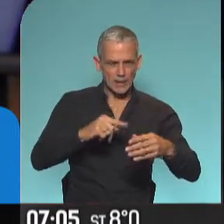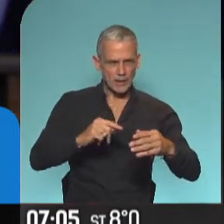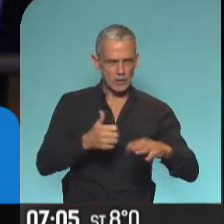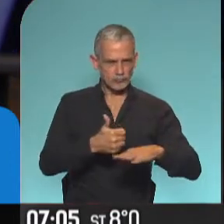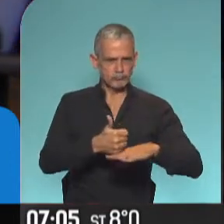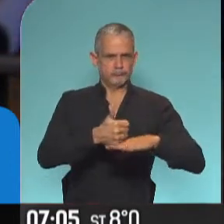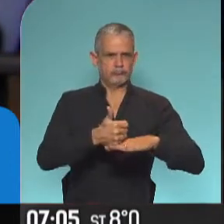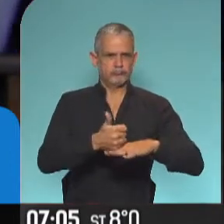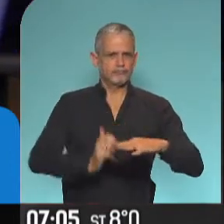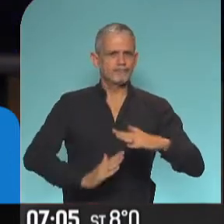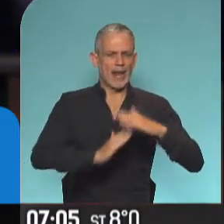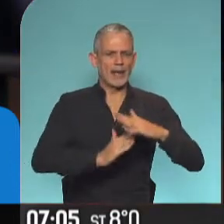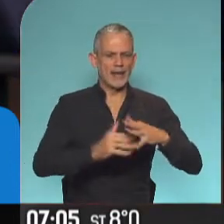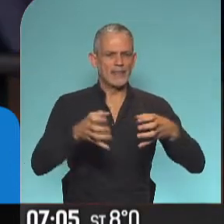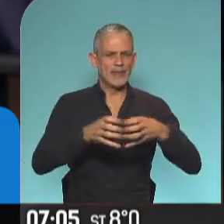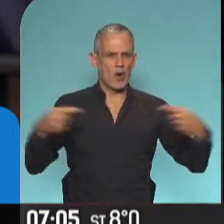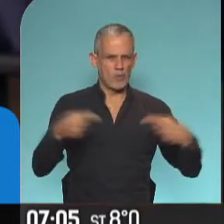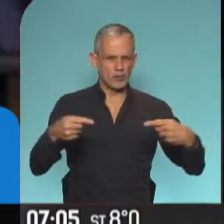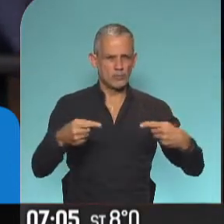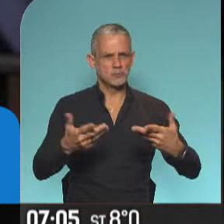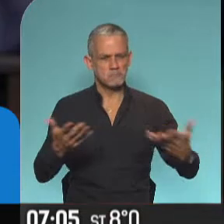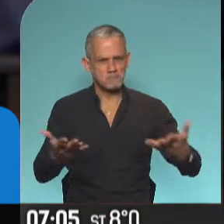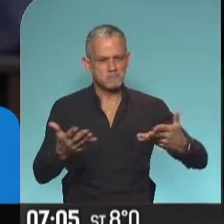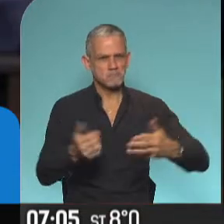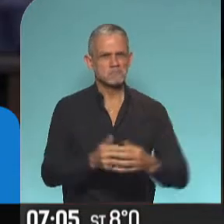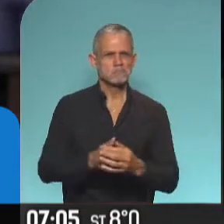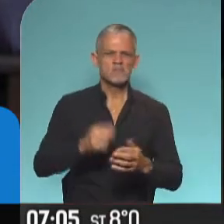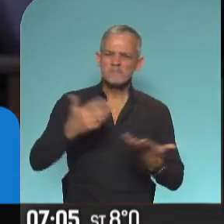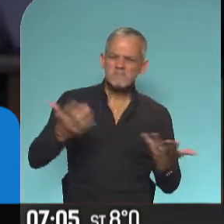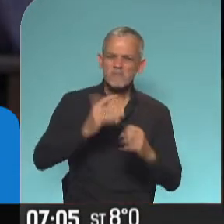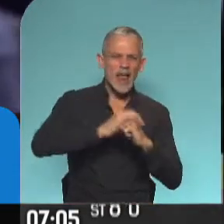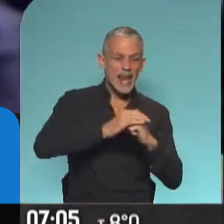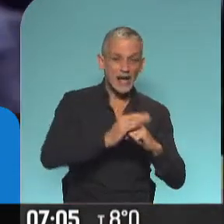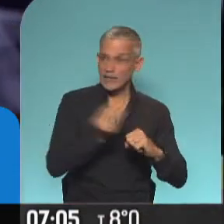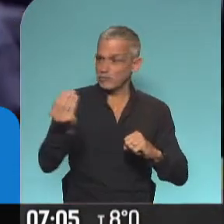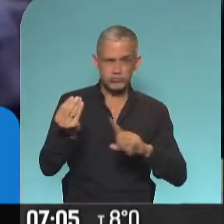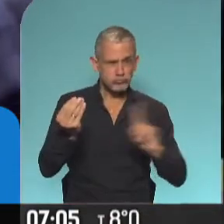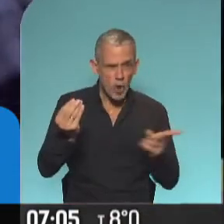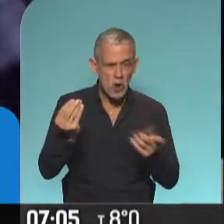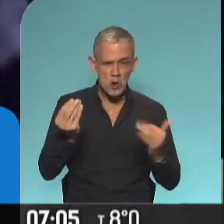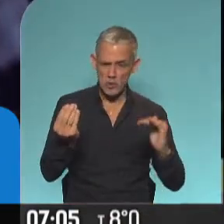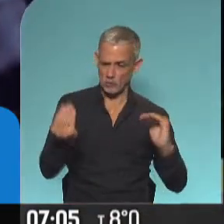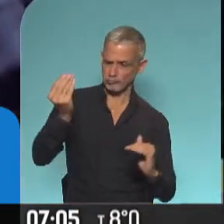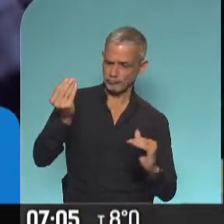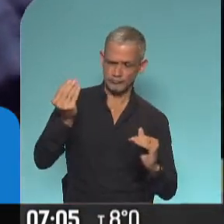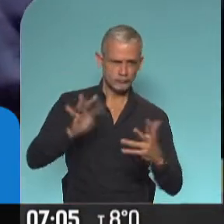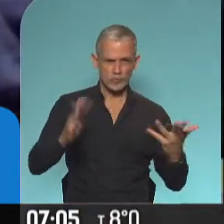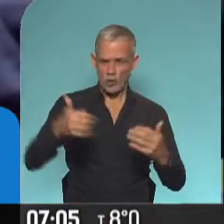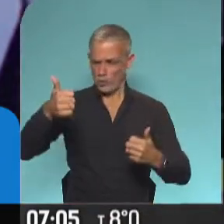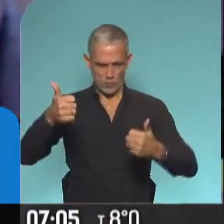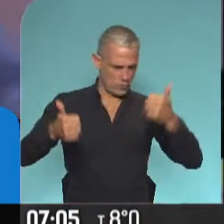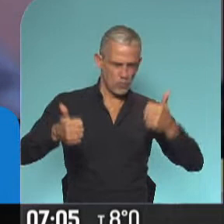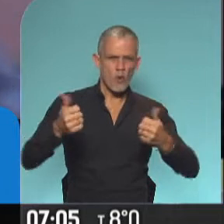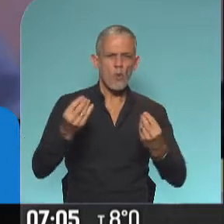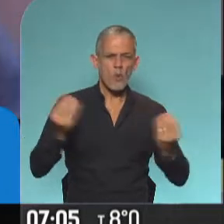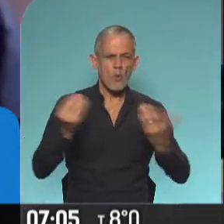como uno de los líderes de la oposición. ¿Y qué ha pasado con esto de ubicar a Horacio Rodríguez Larreta en un lugar preponderante justamente como